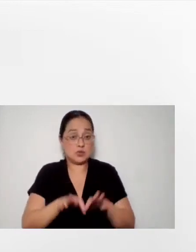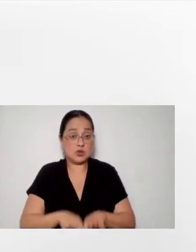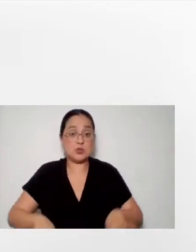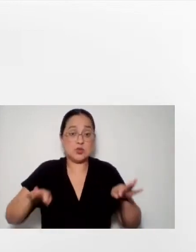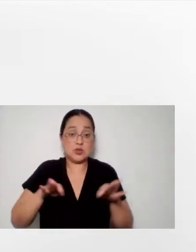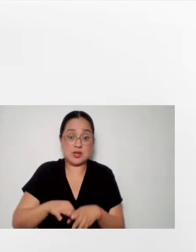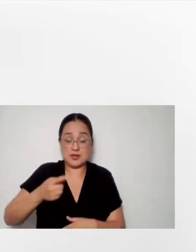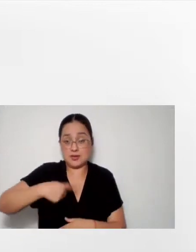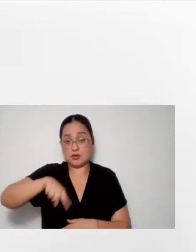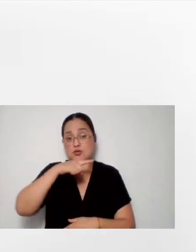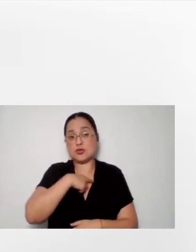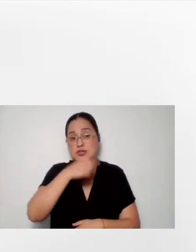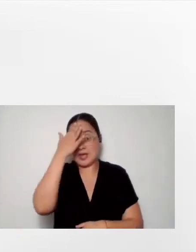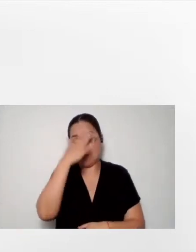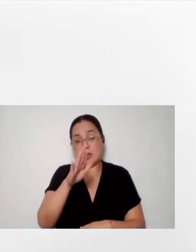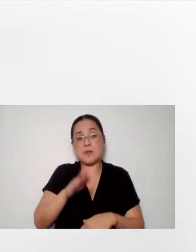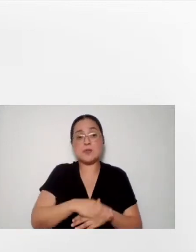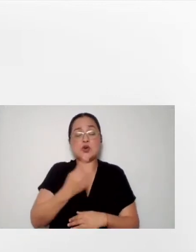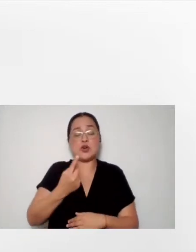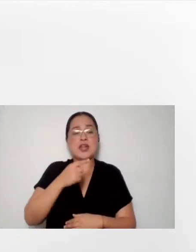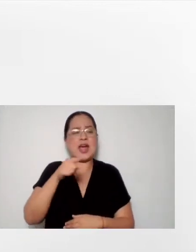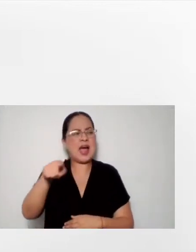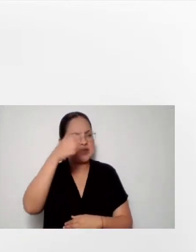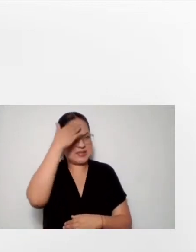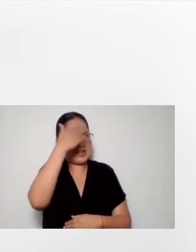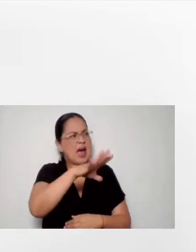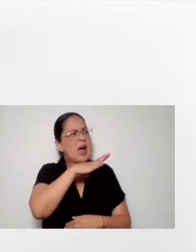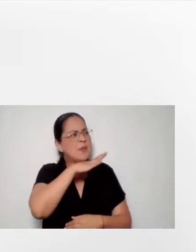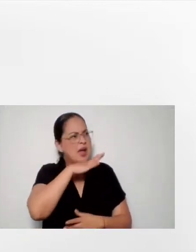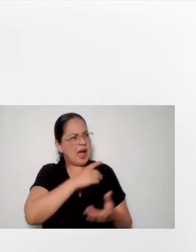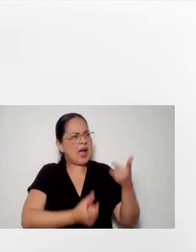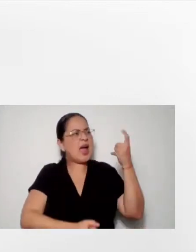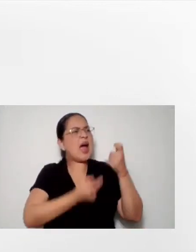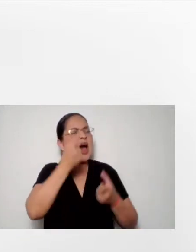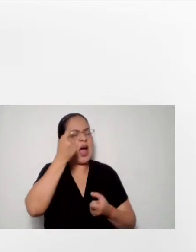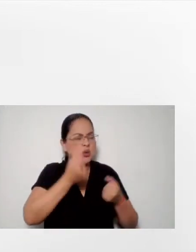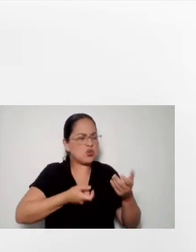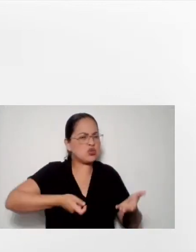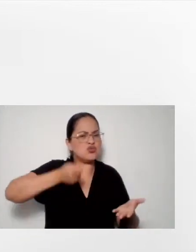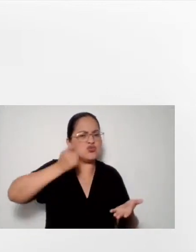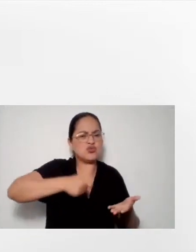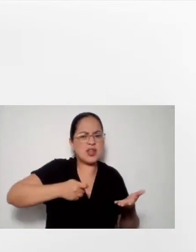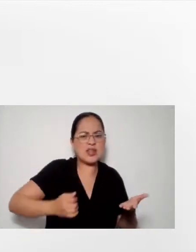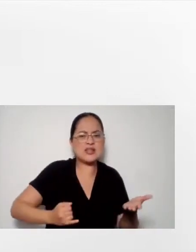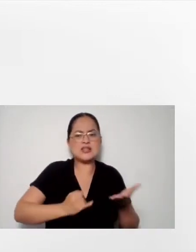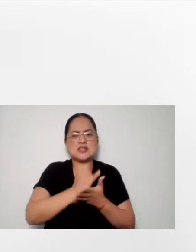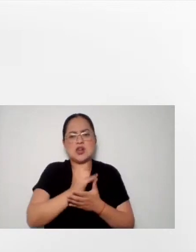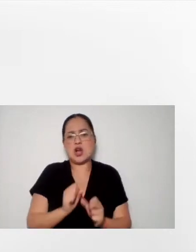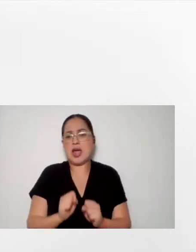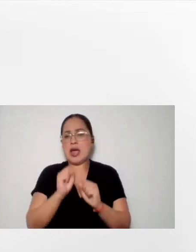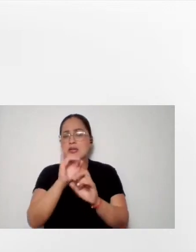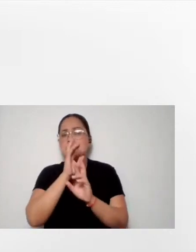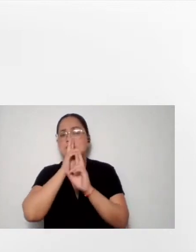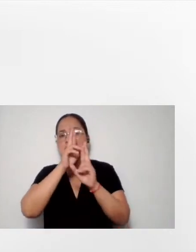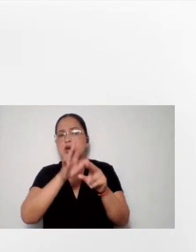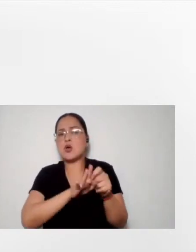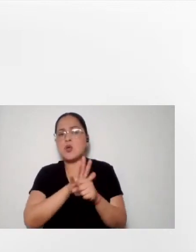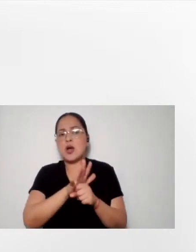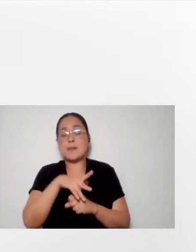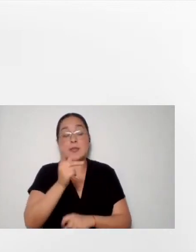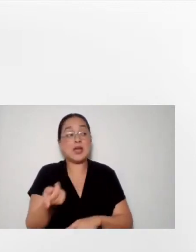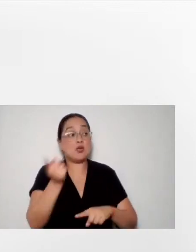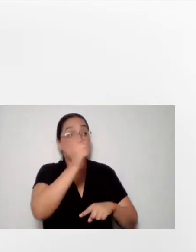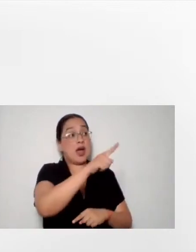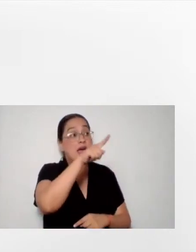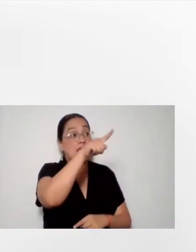mencione, porque muchas veces la gente dice, no, es que yo conozco casos que se han juzgado y se resolvieron de esta forma. Sí, pero no llegaron a la Corte